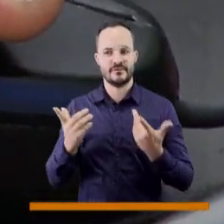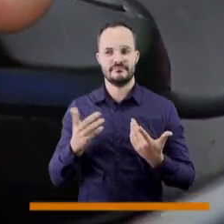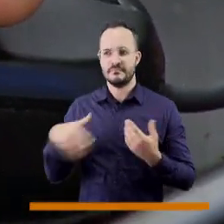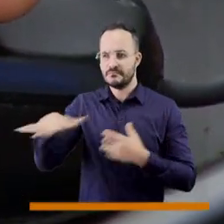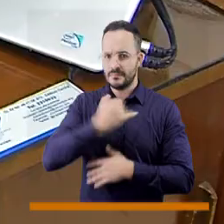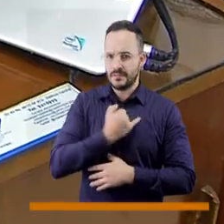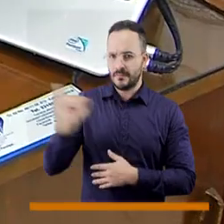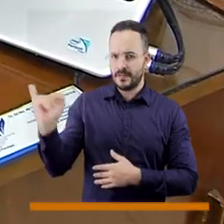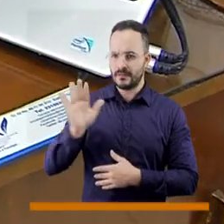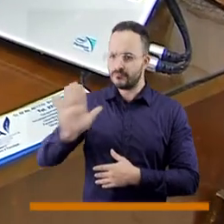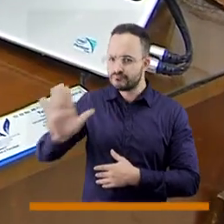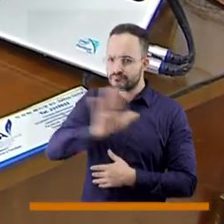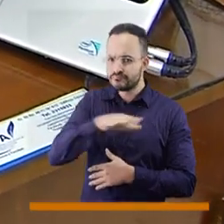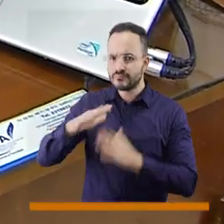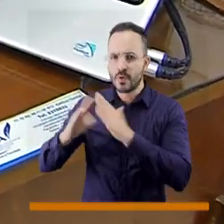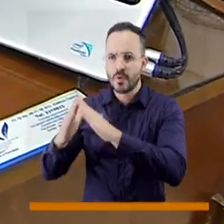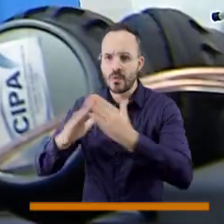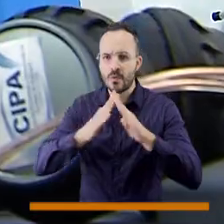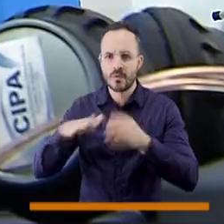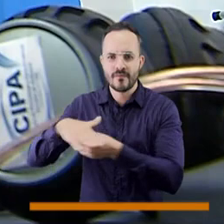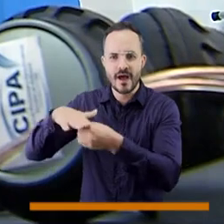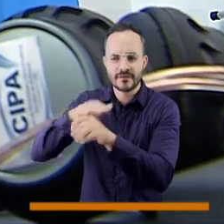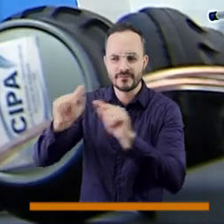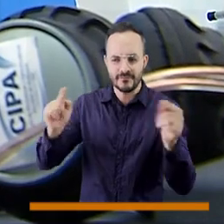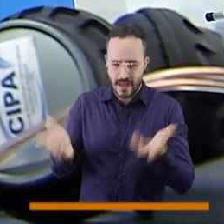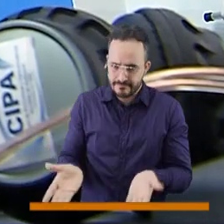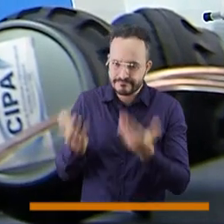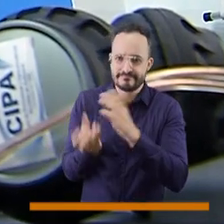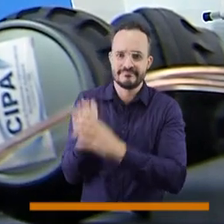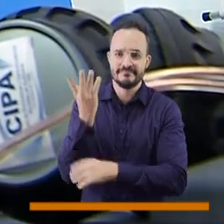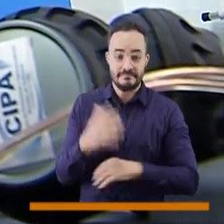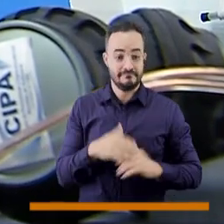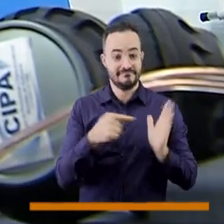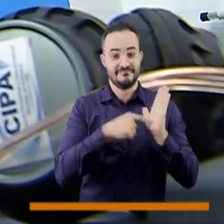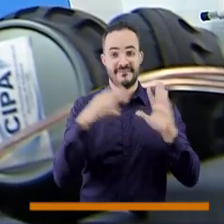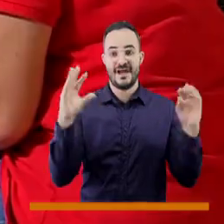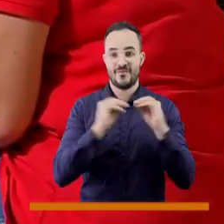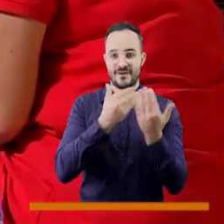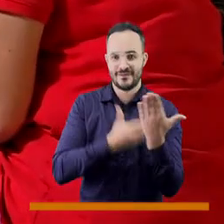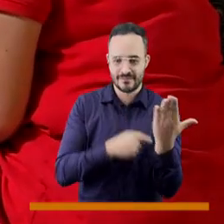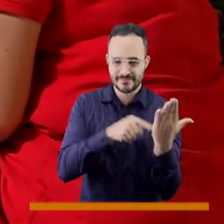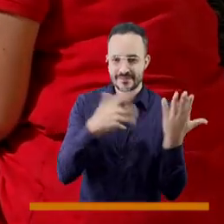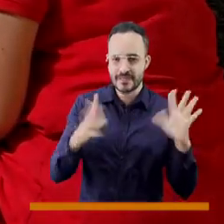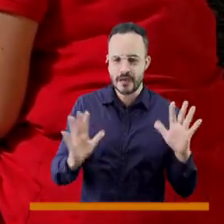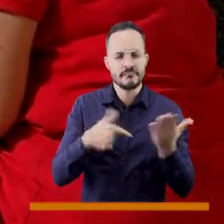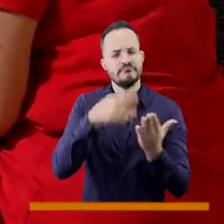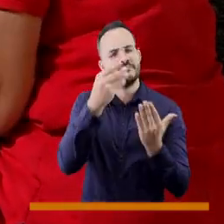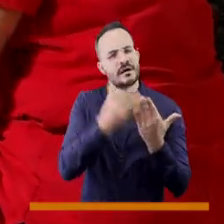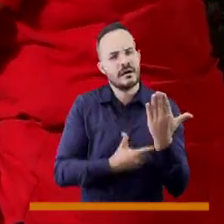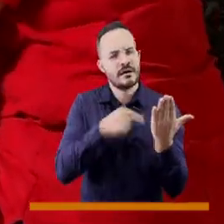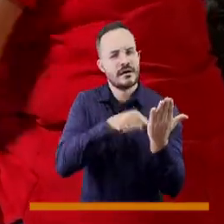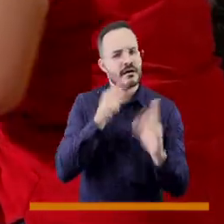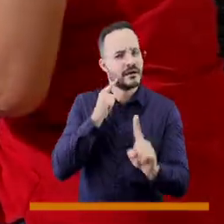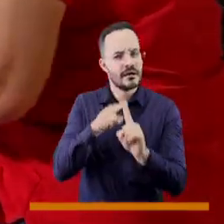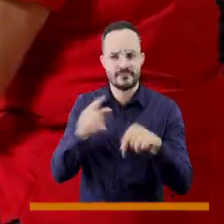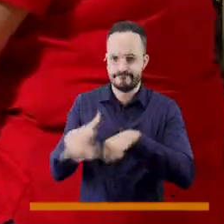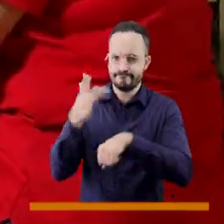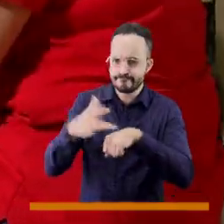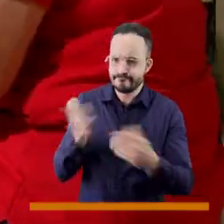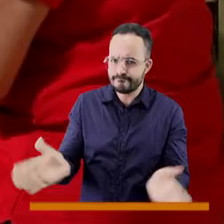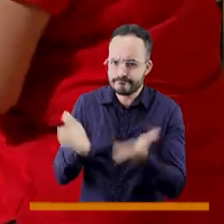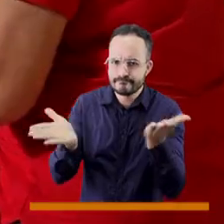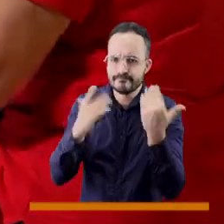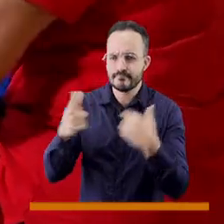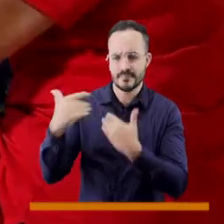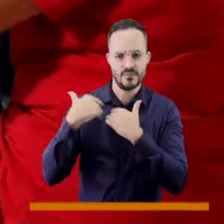independiente, comunitaria y ciudadana del municipio de Medellín. Es la base de la promoción y de la creación a los estímulos a su